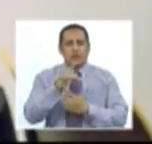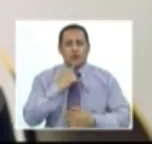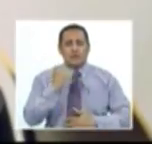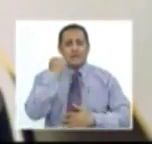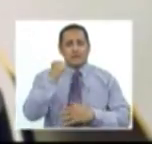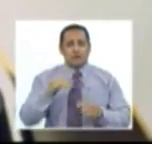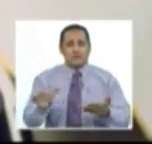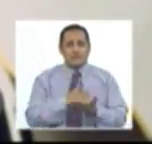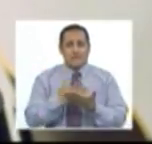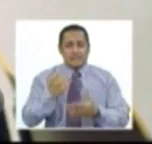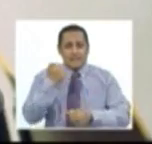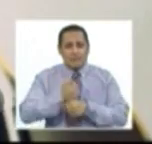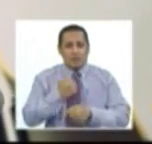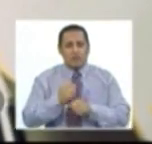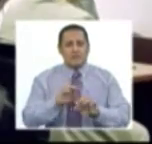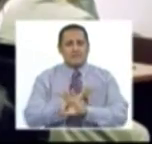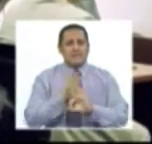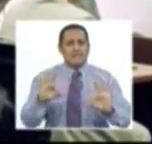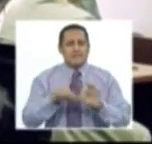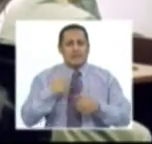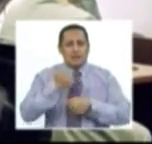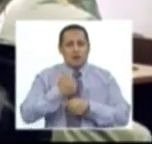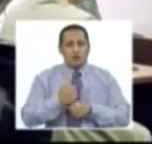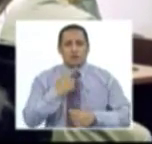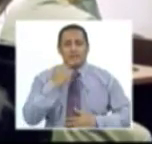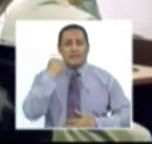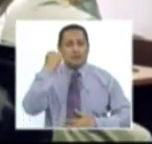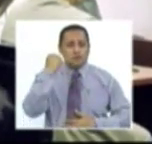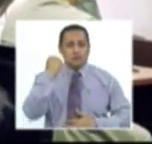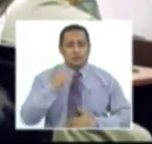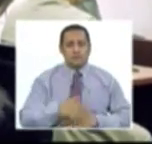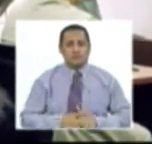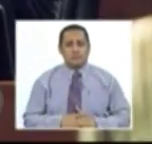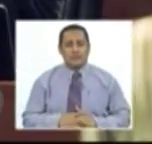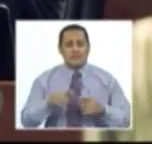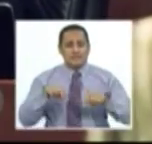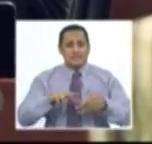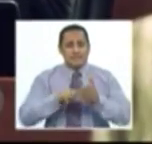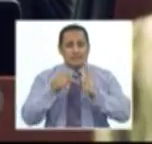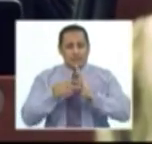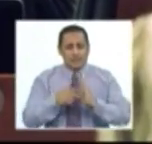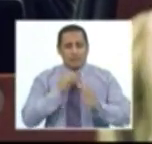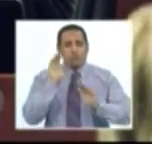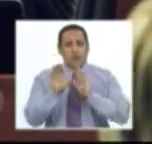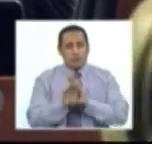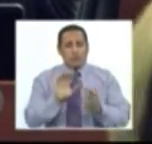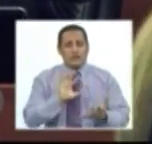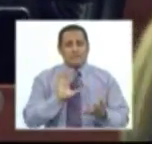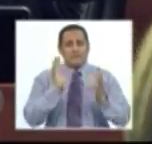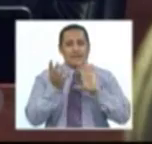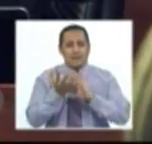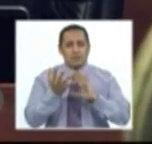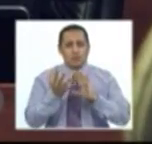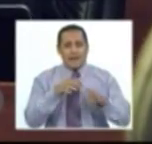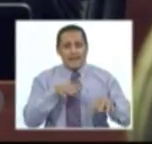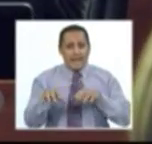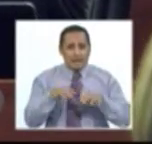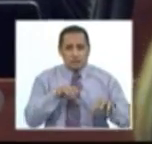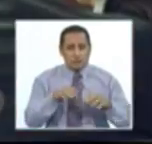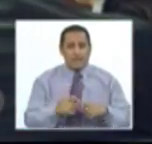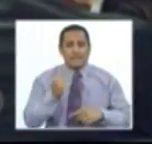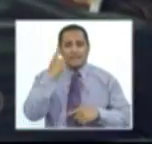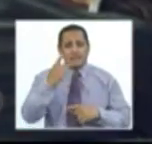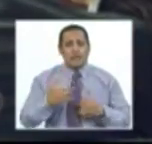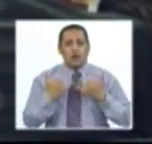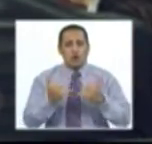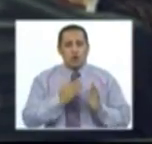sin acción, ni acción sin derecho. En esa línea evolutiva, dicen, la acción, entendida hoy